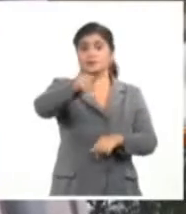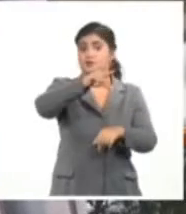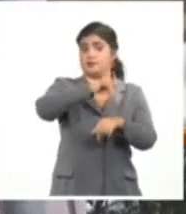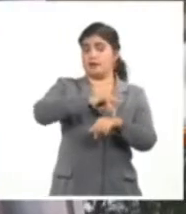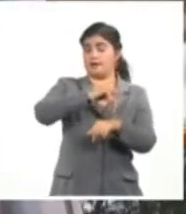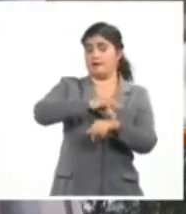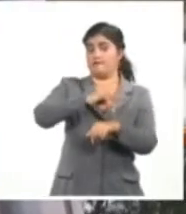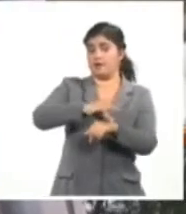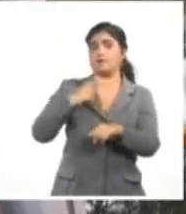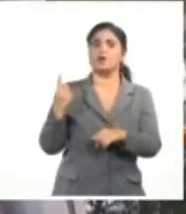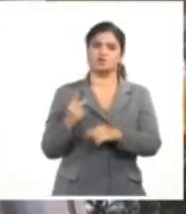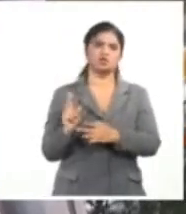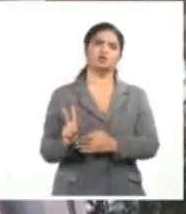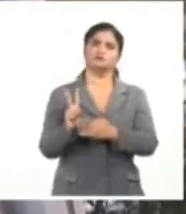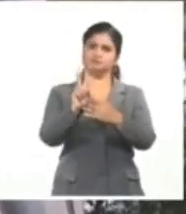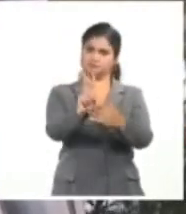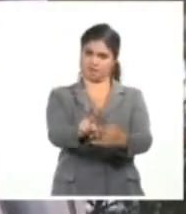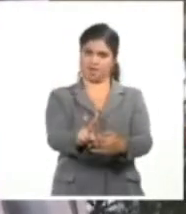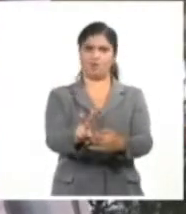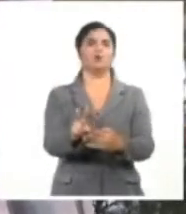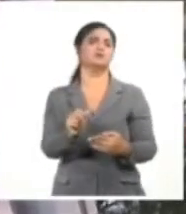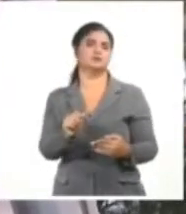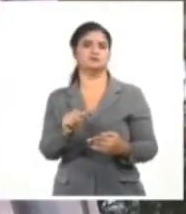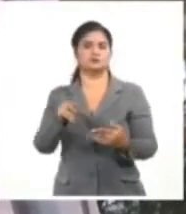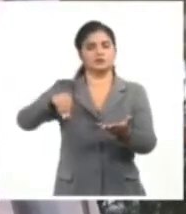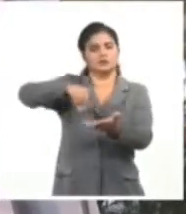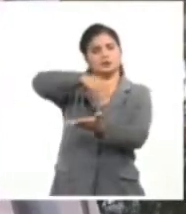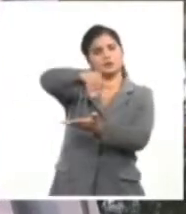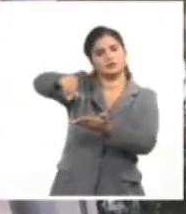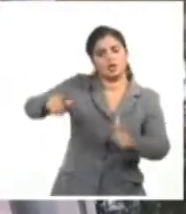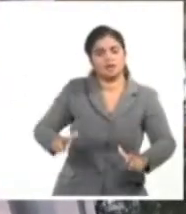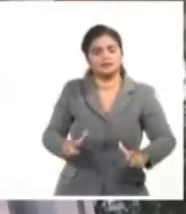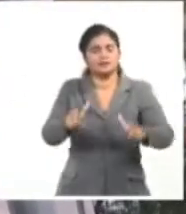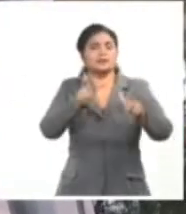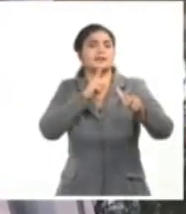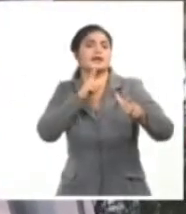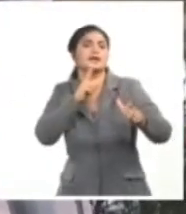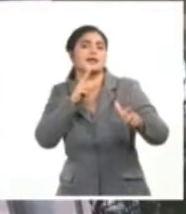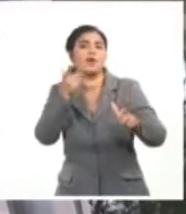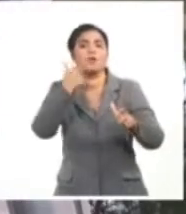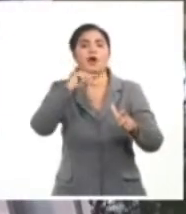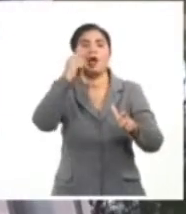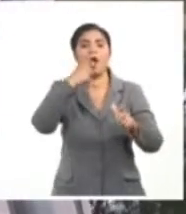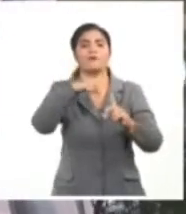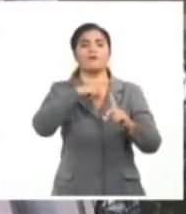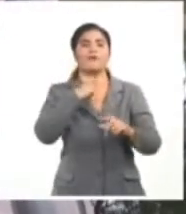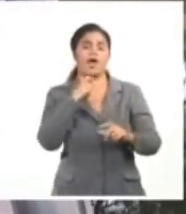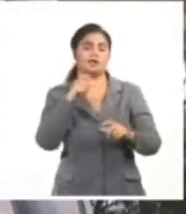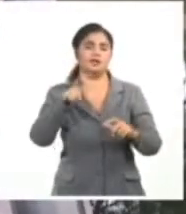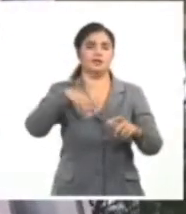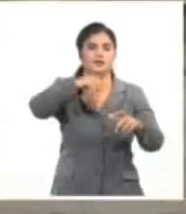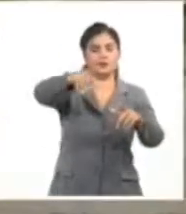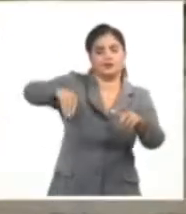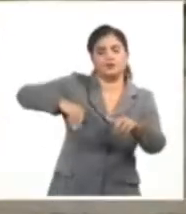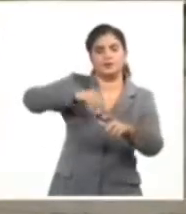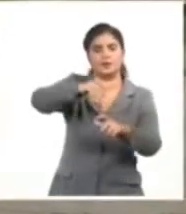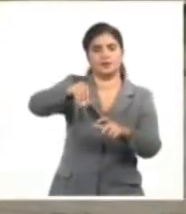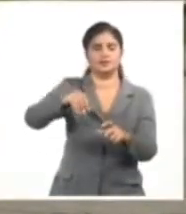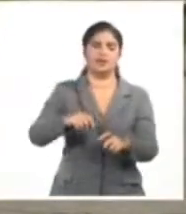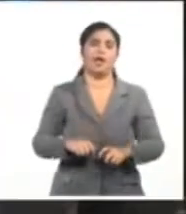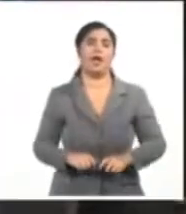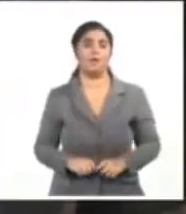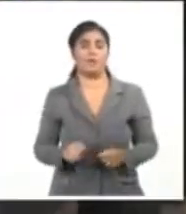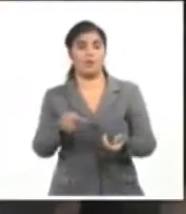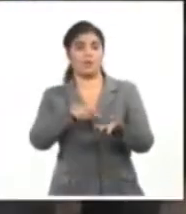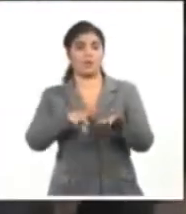las caras aledañas a esto de forma general También incluye este plan el saneamiento donde sea necesario Aunque